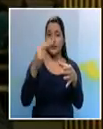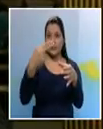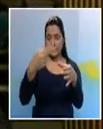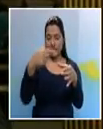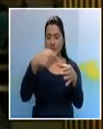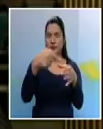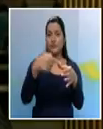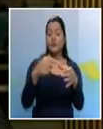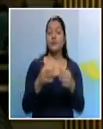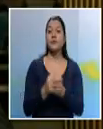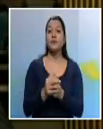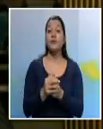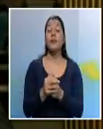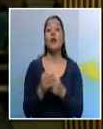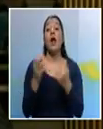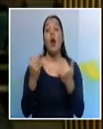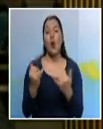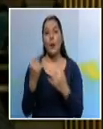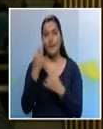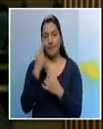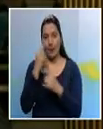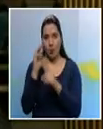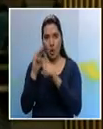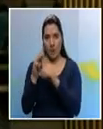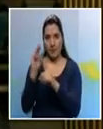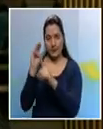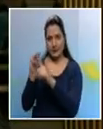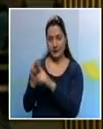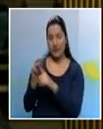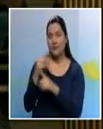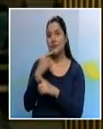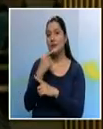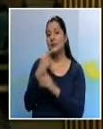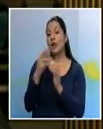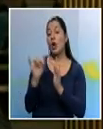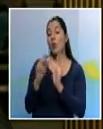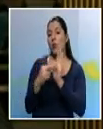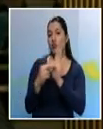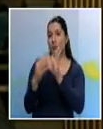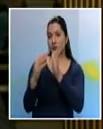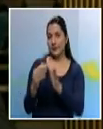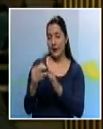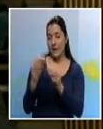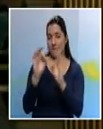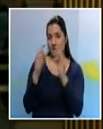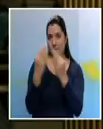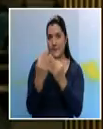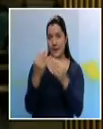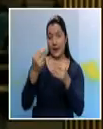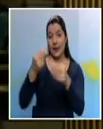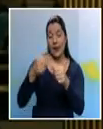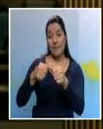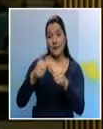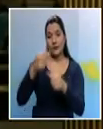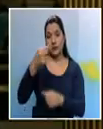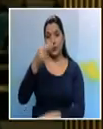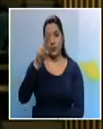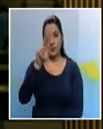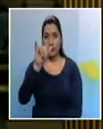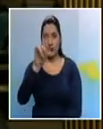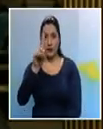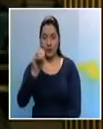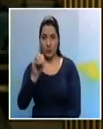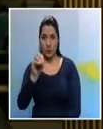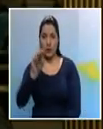expresidente Monje Álvarez, dieron sus mensajes en representación de la familia Guido Alberto Monje